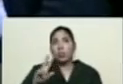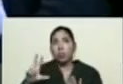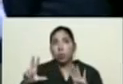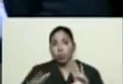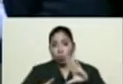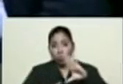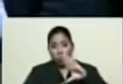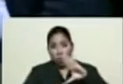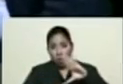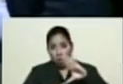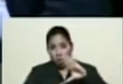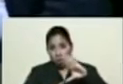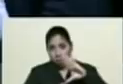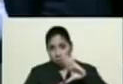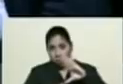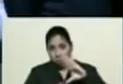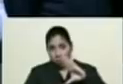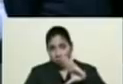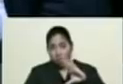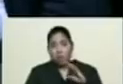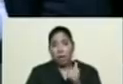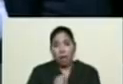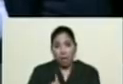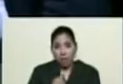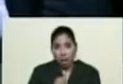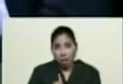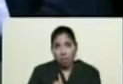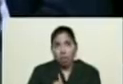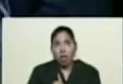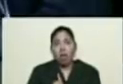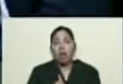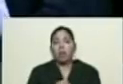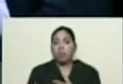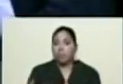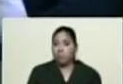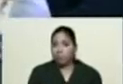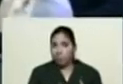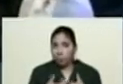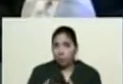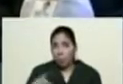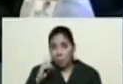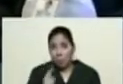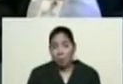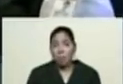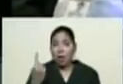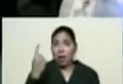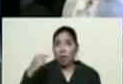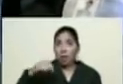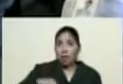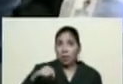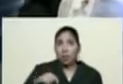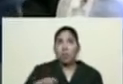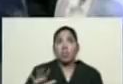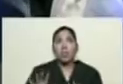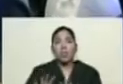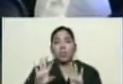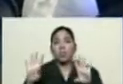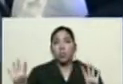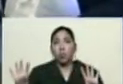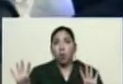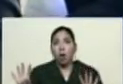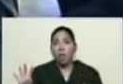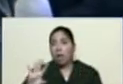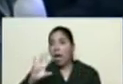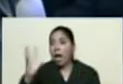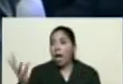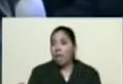los canadienses, bienvenidos y bienvenidas. Por primera vez tenemos 19 de nuestra madre África que nos